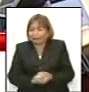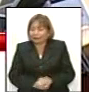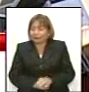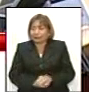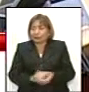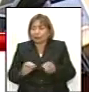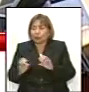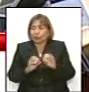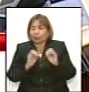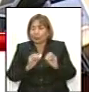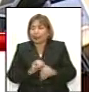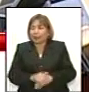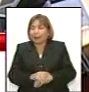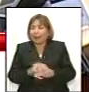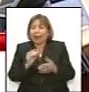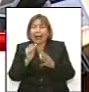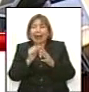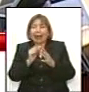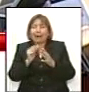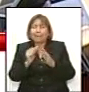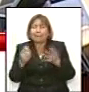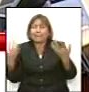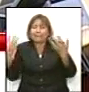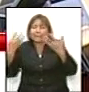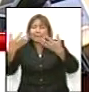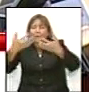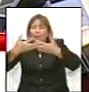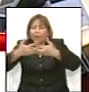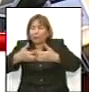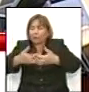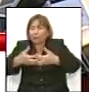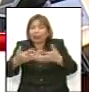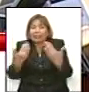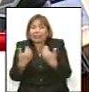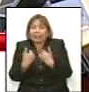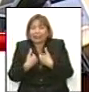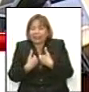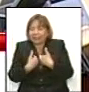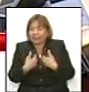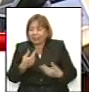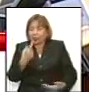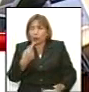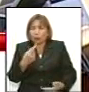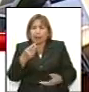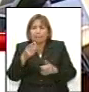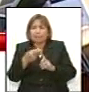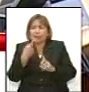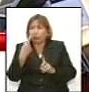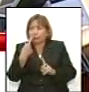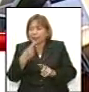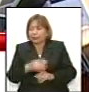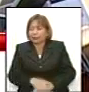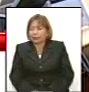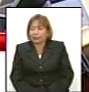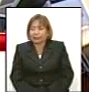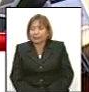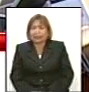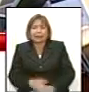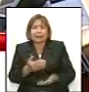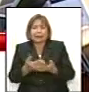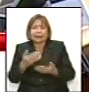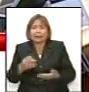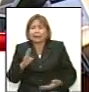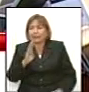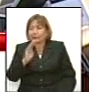organigrama del proyecto es el área de articulación nacional, tiene como prioridad que la agenda del